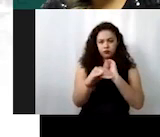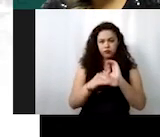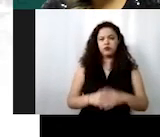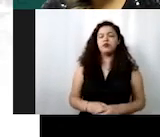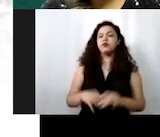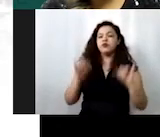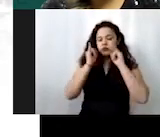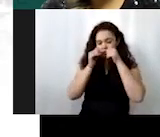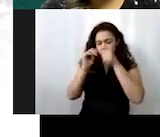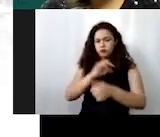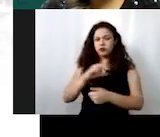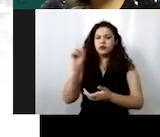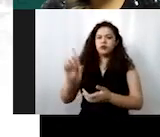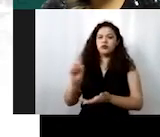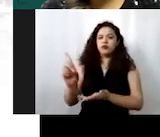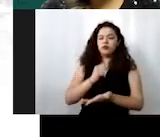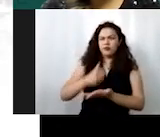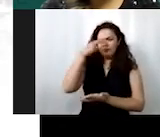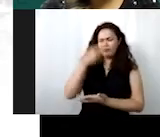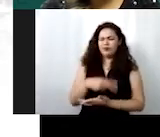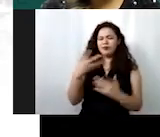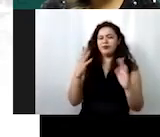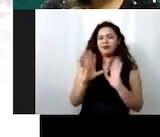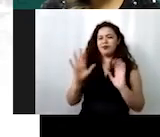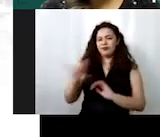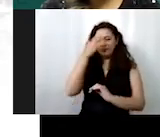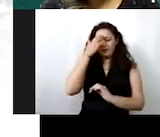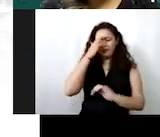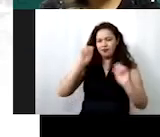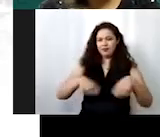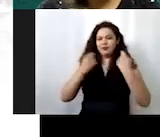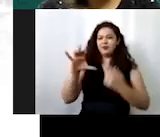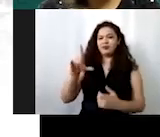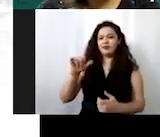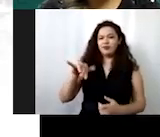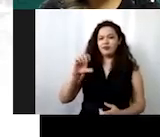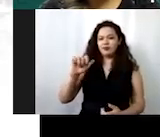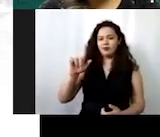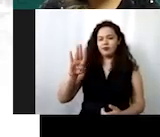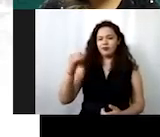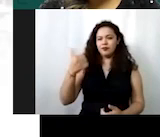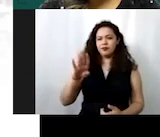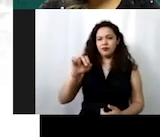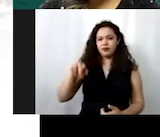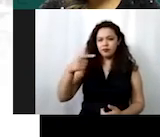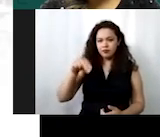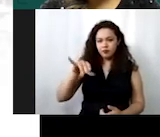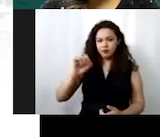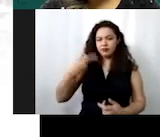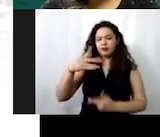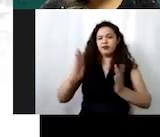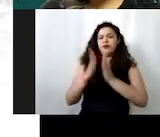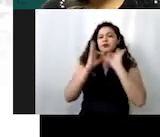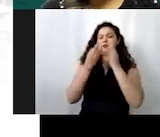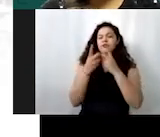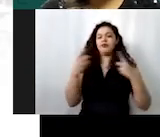Asistencia Privada en la Ciudad de México otorga el presente reconocimiento a Cristina Garibay Bagnis por su participación en la sesión de formación y